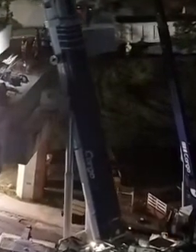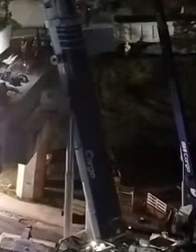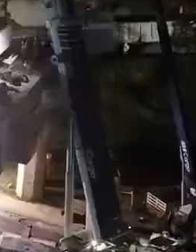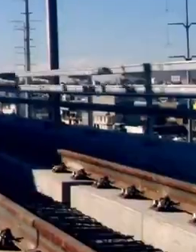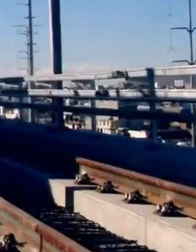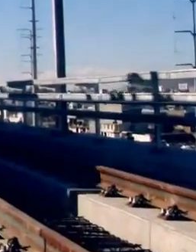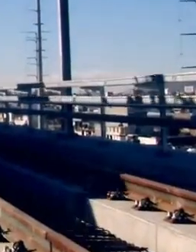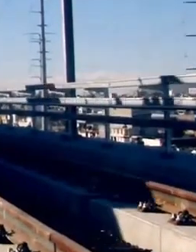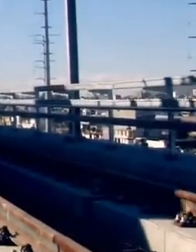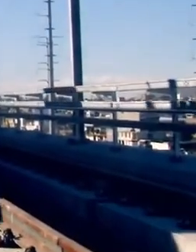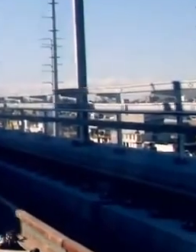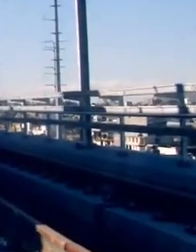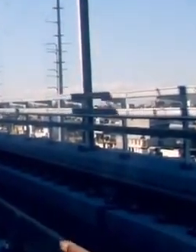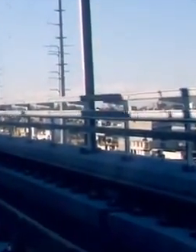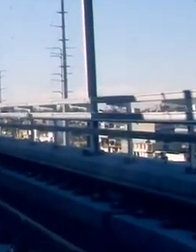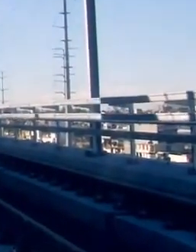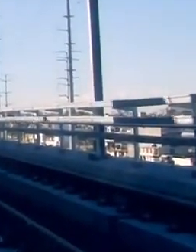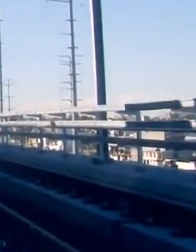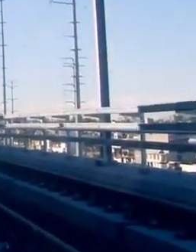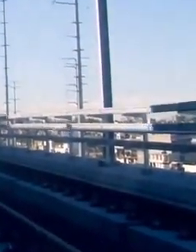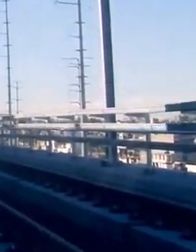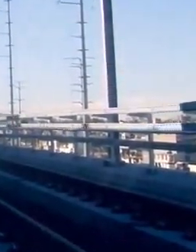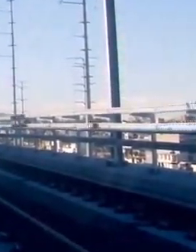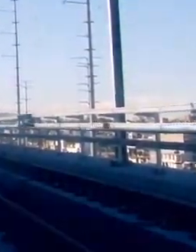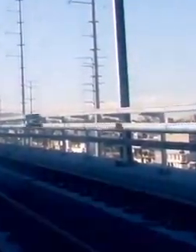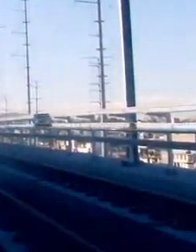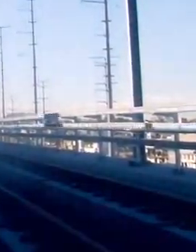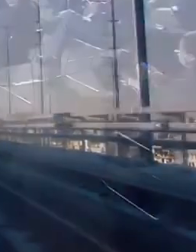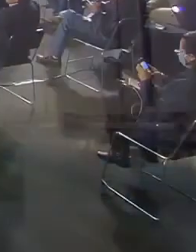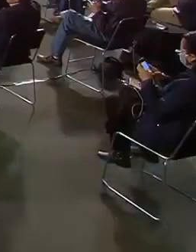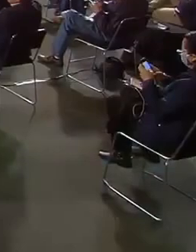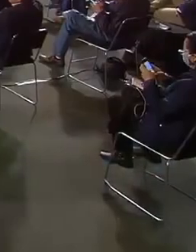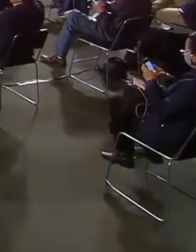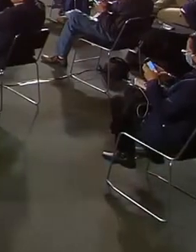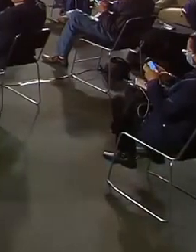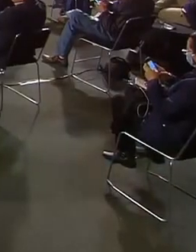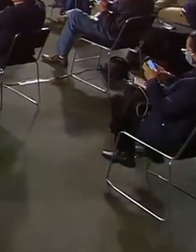frente. Secretaría de Comunicaciones y Transportes.